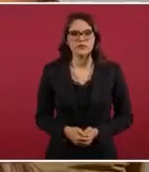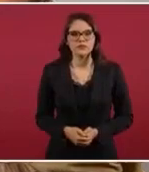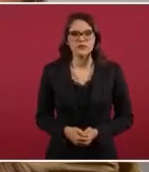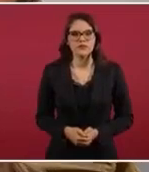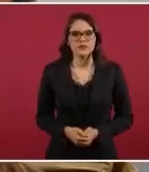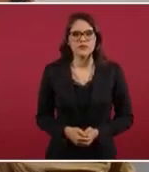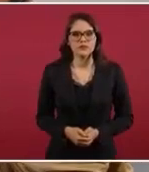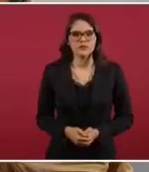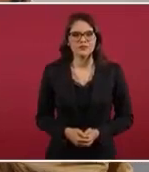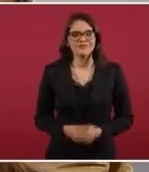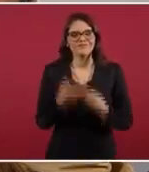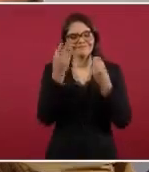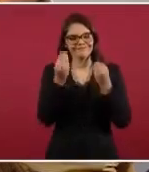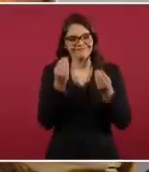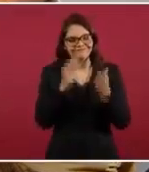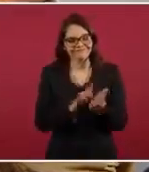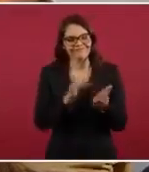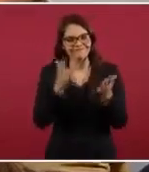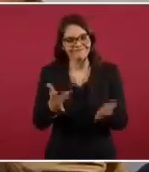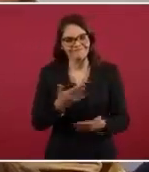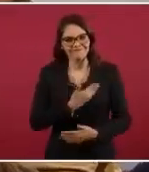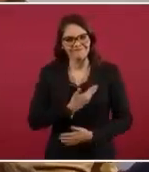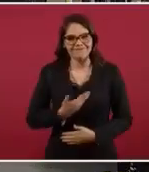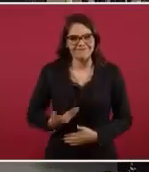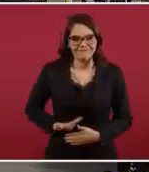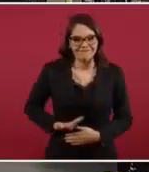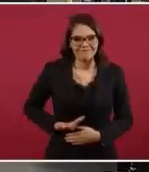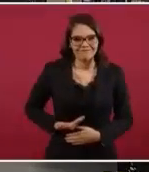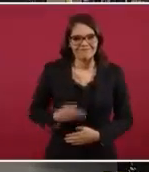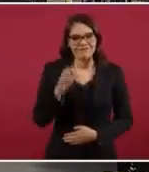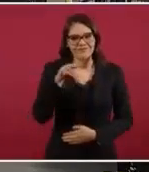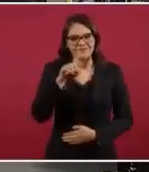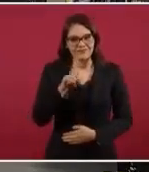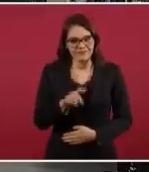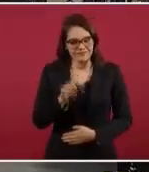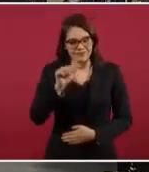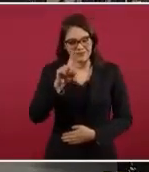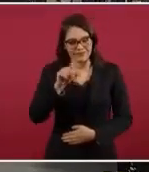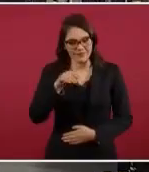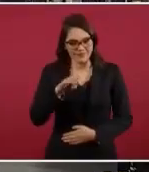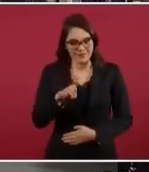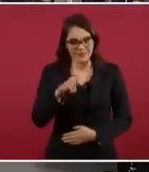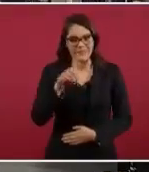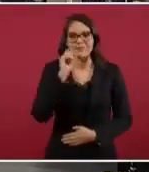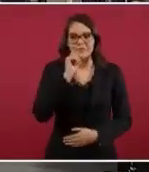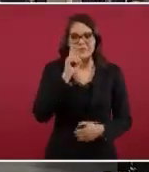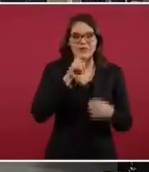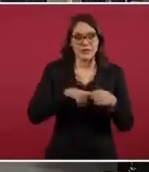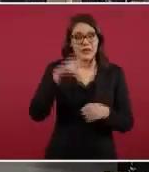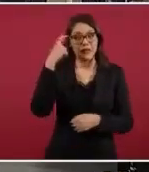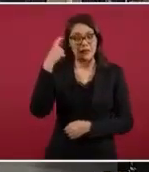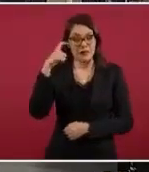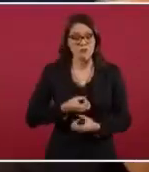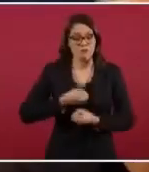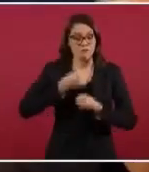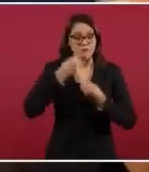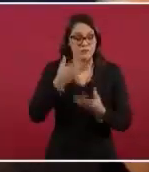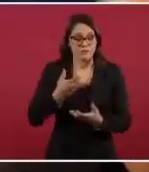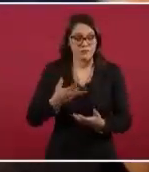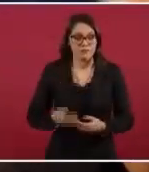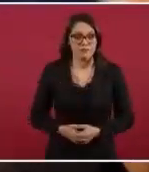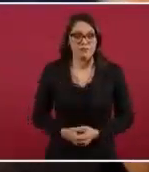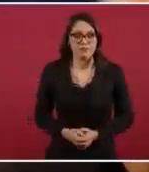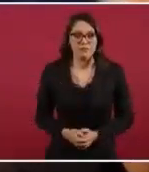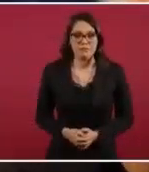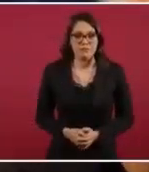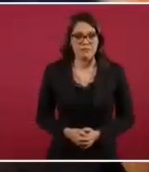Gracias infinita, señor presidente. Bernabé Adame, Pasión México, desde Querétaro, Querétaro.